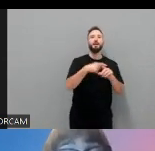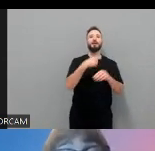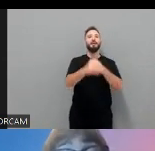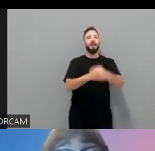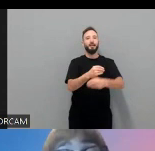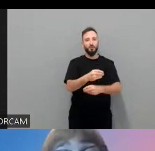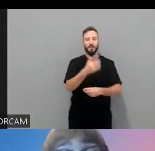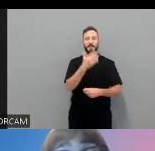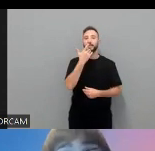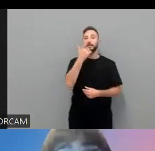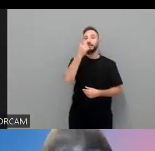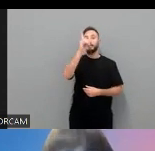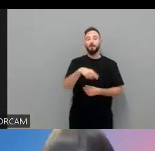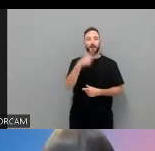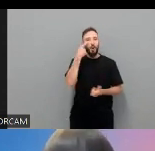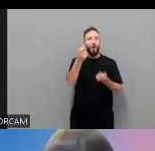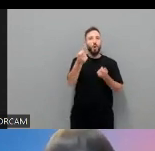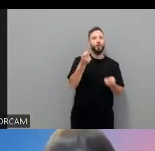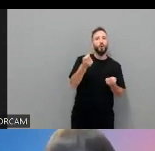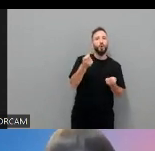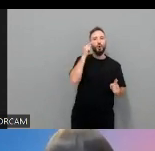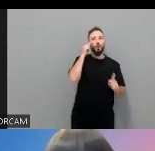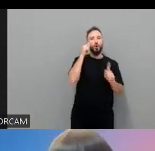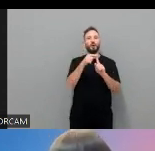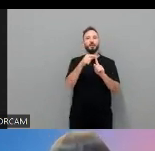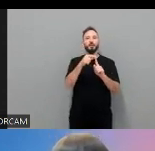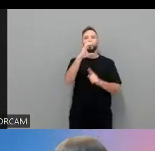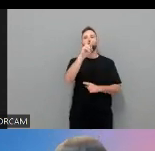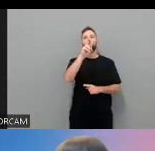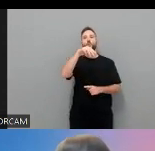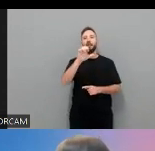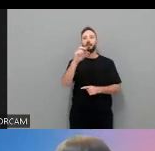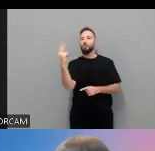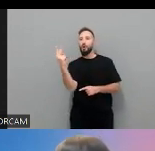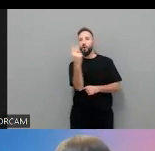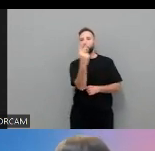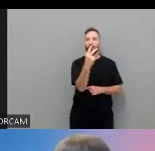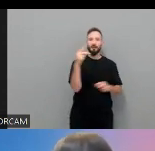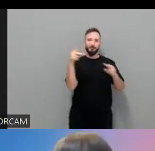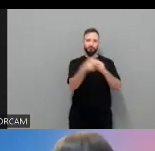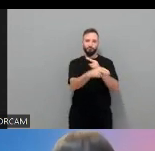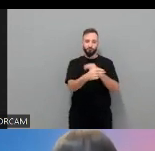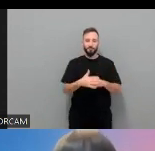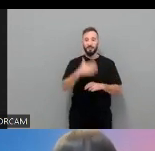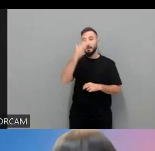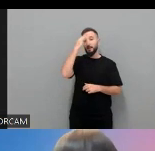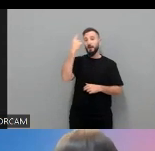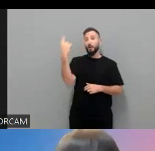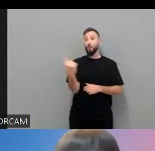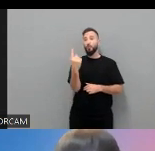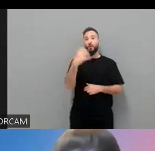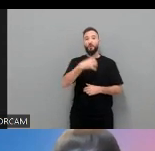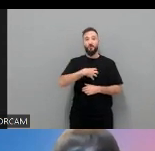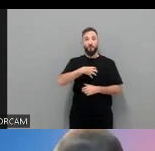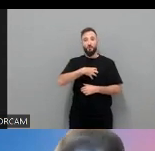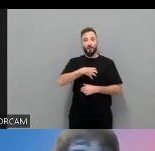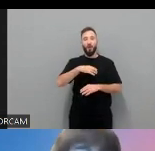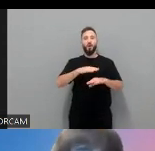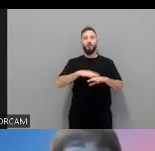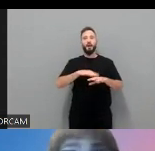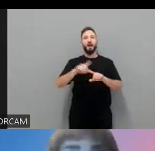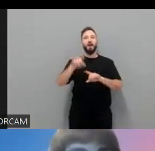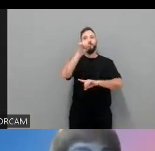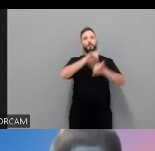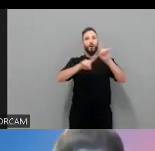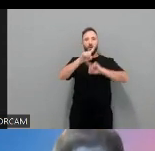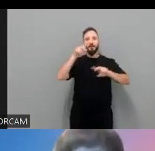porque no tienen manera sino de controlar que no existan dos CUMEs, ¿vale? Lo digo para que, si hay uno que sea funcionario, para que no haya problemas con